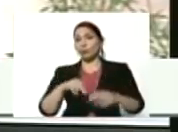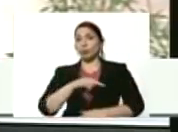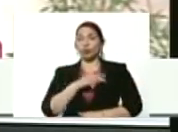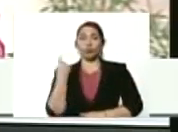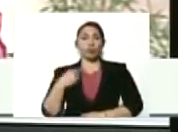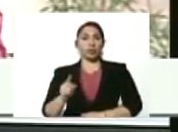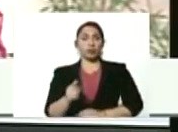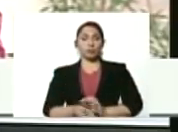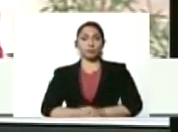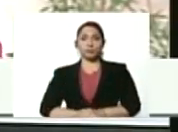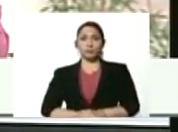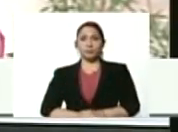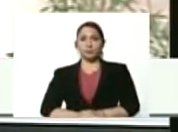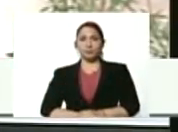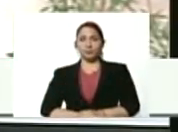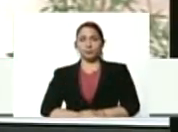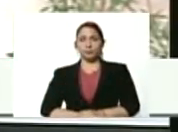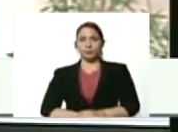tenido